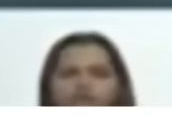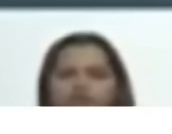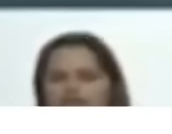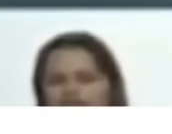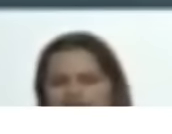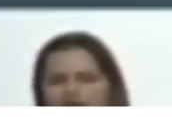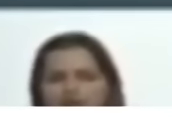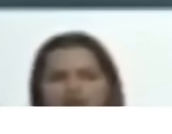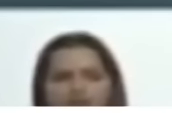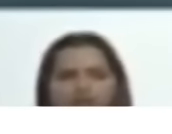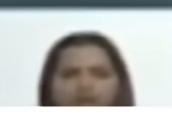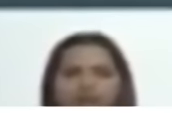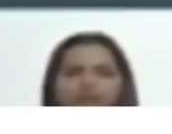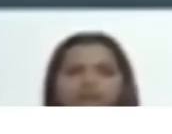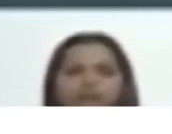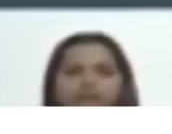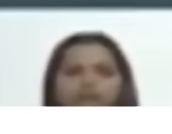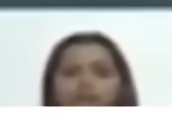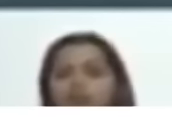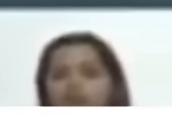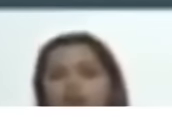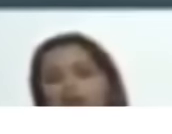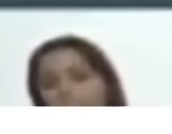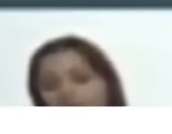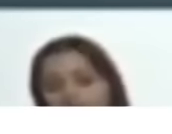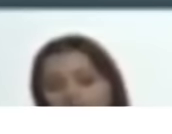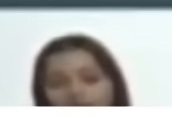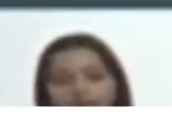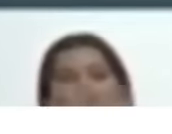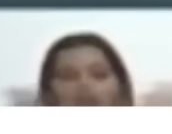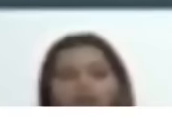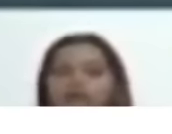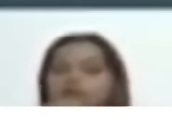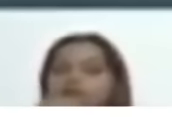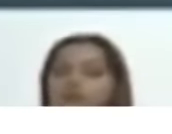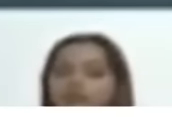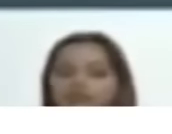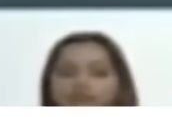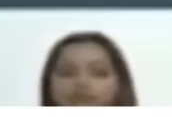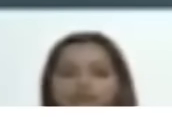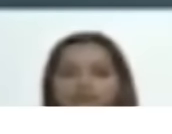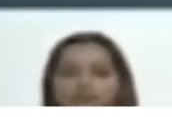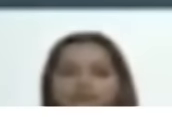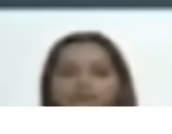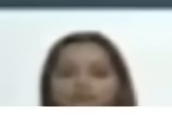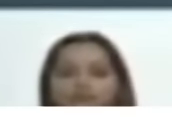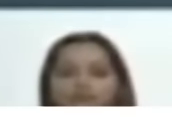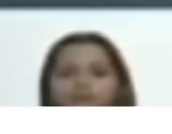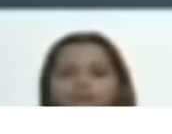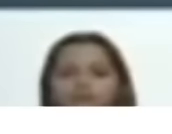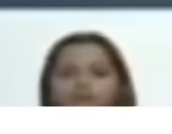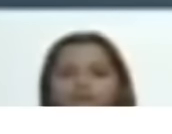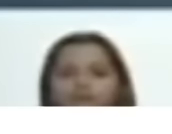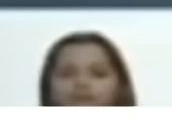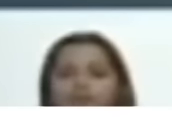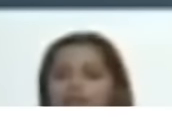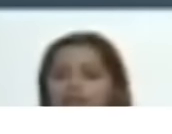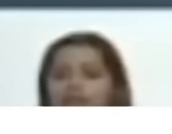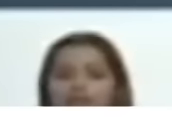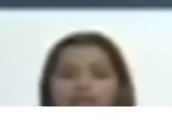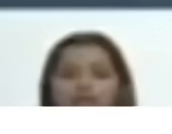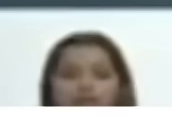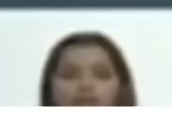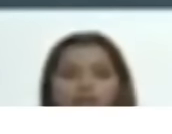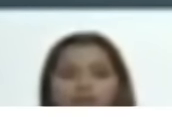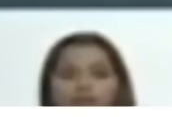también, en medio de estas confesiones, informar de, en tiempo real, de